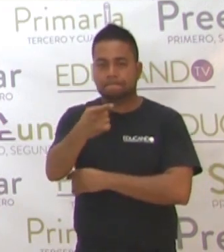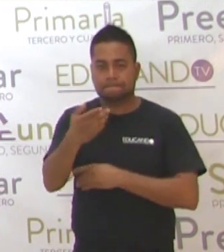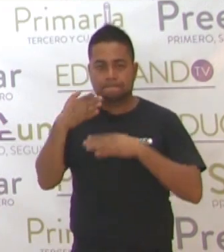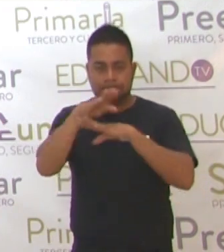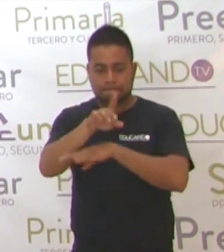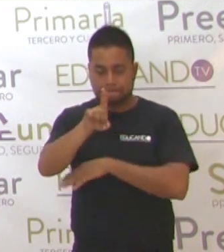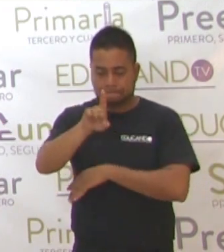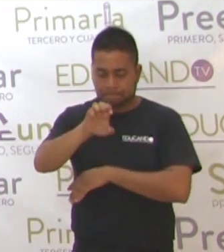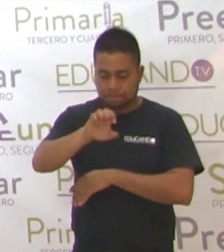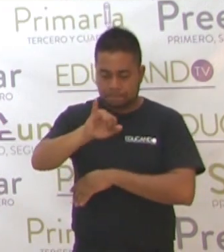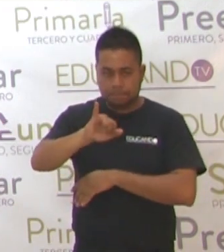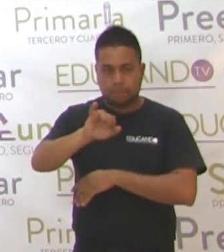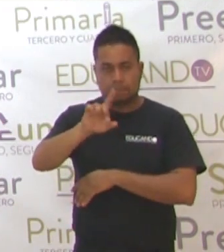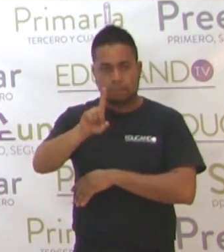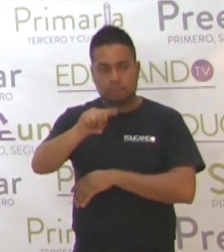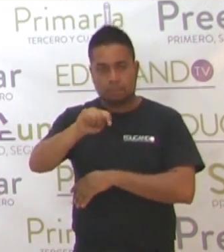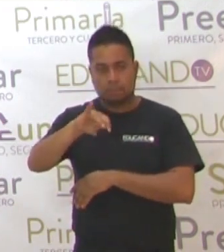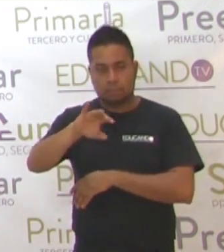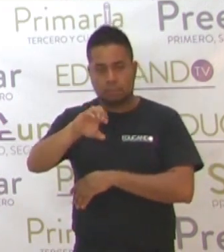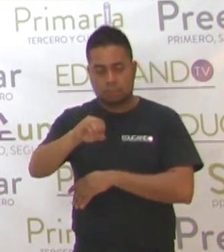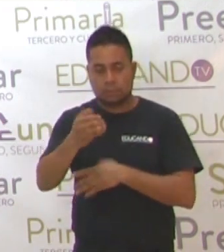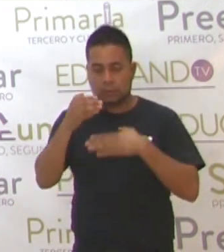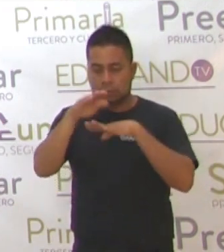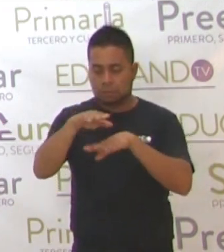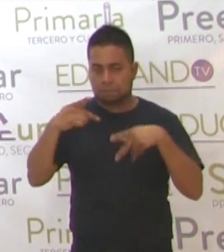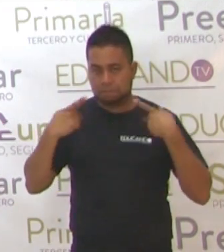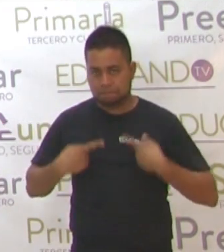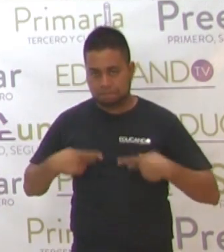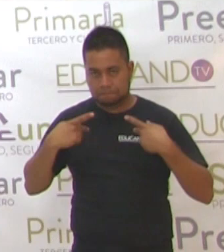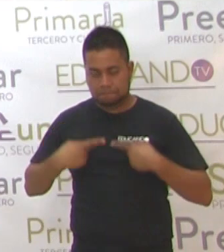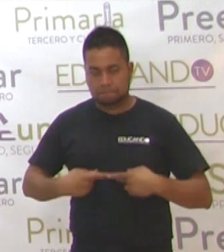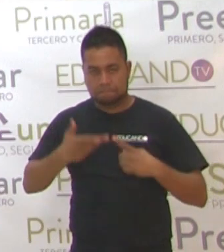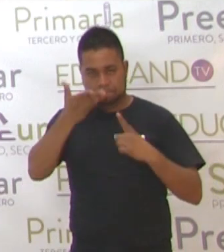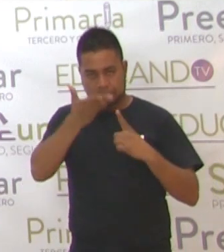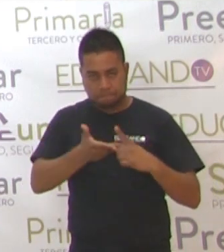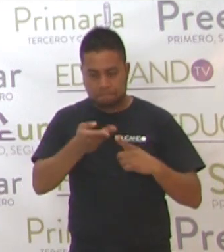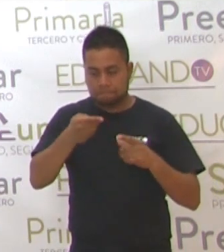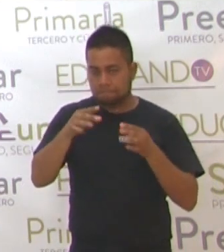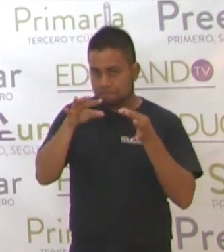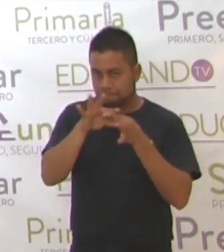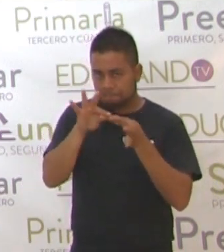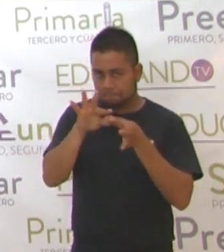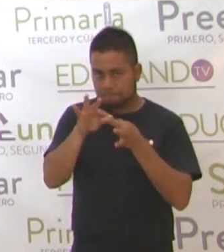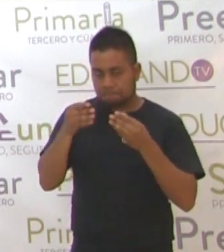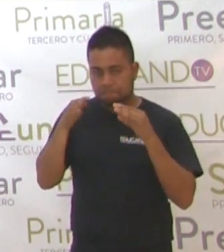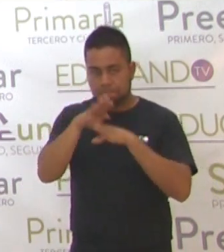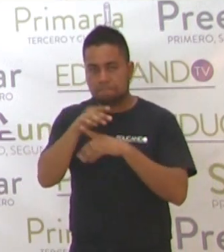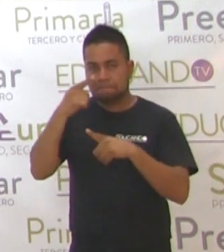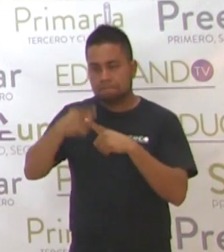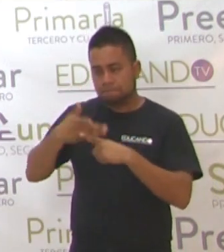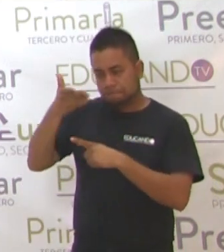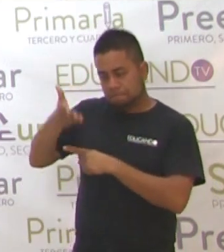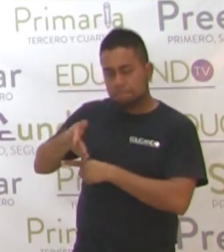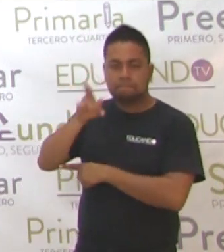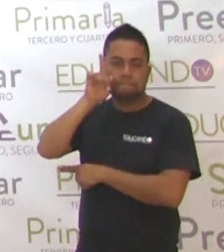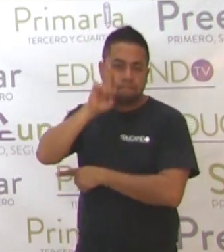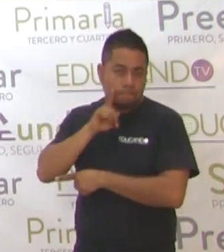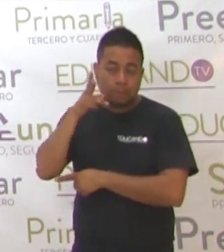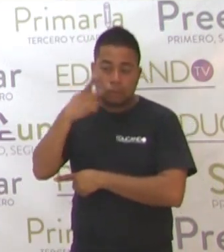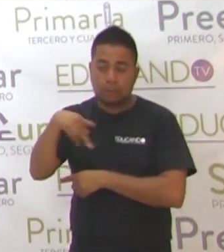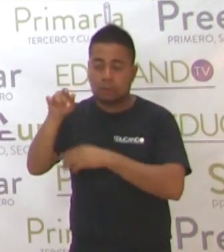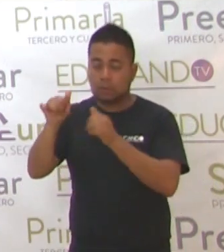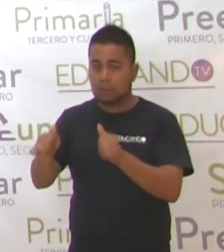isis de persona estamos hablando de lo que es ella pero mucha